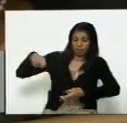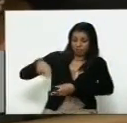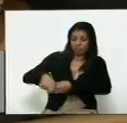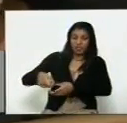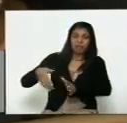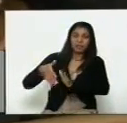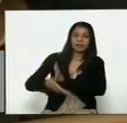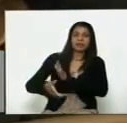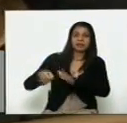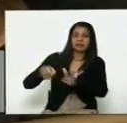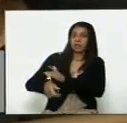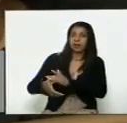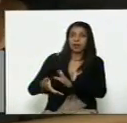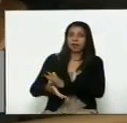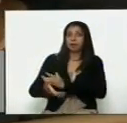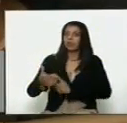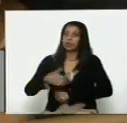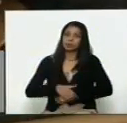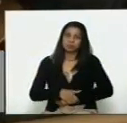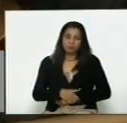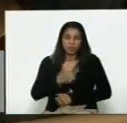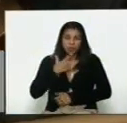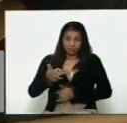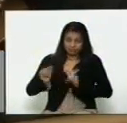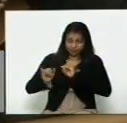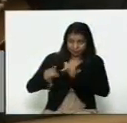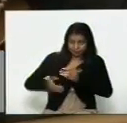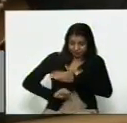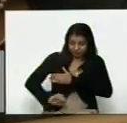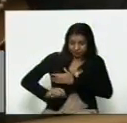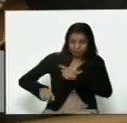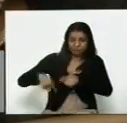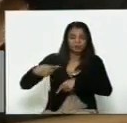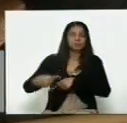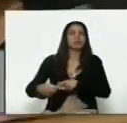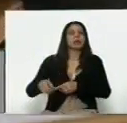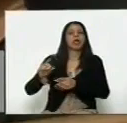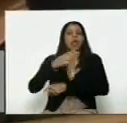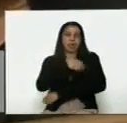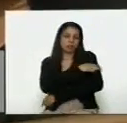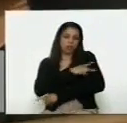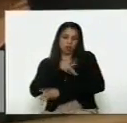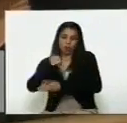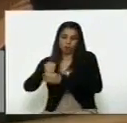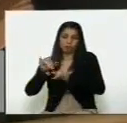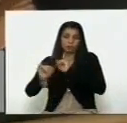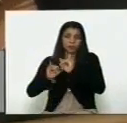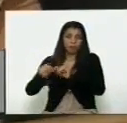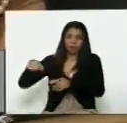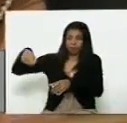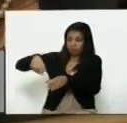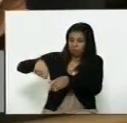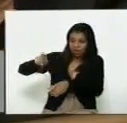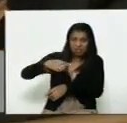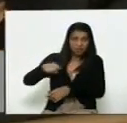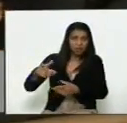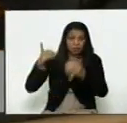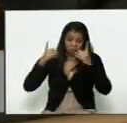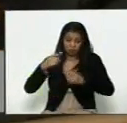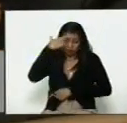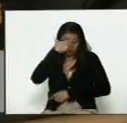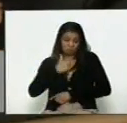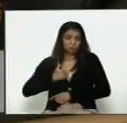recién nacida desde su nacimiento y durante la permanencia en el centro de salud.